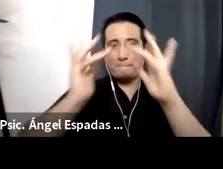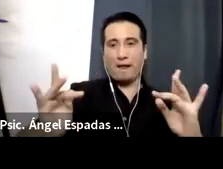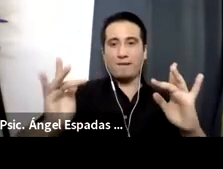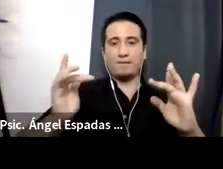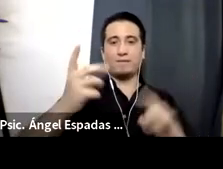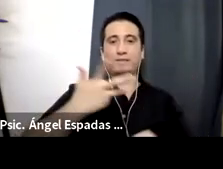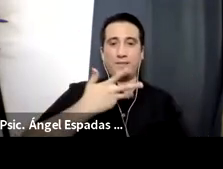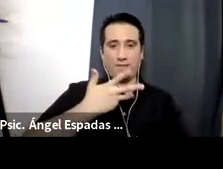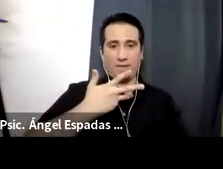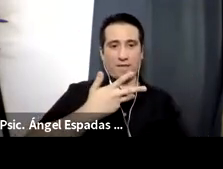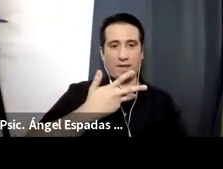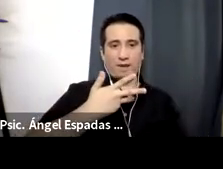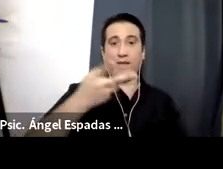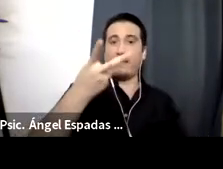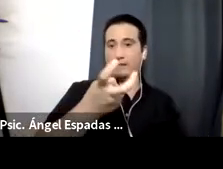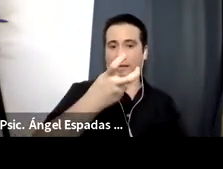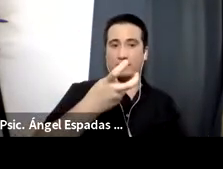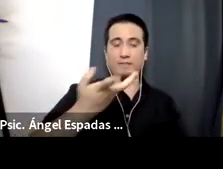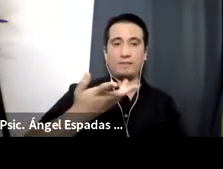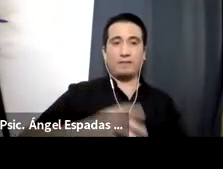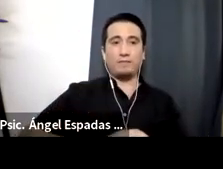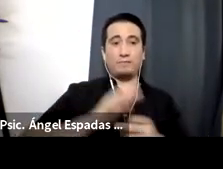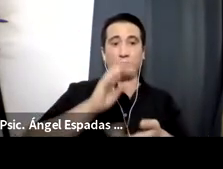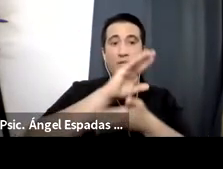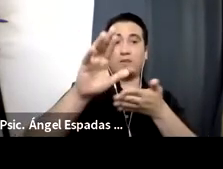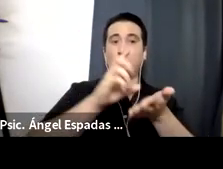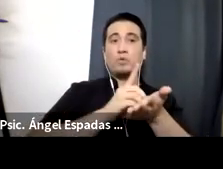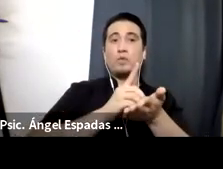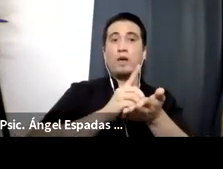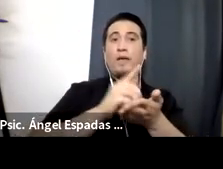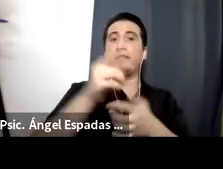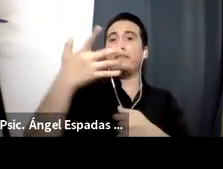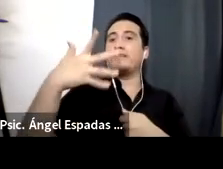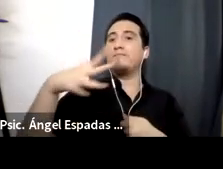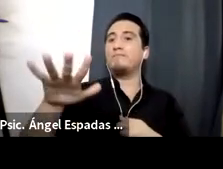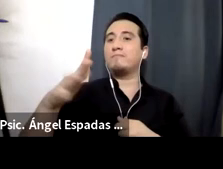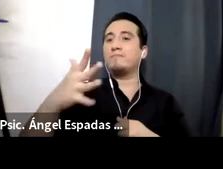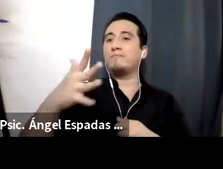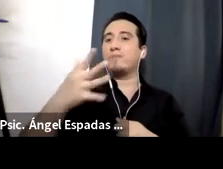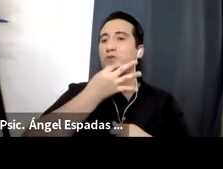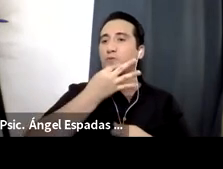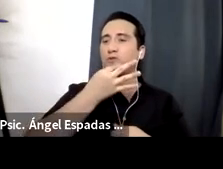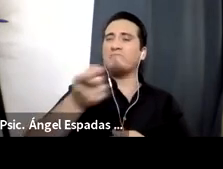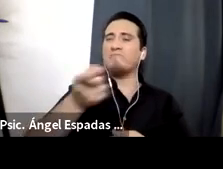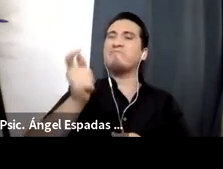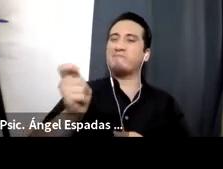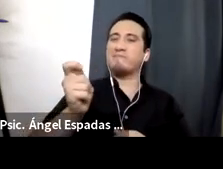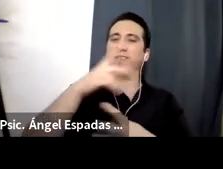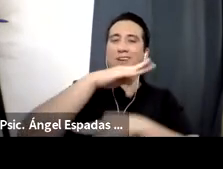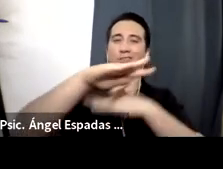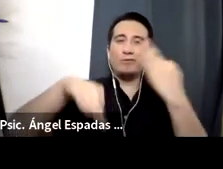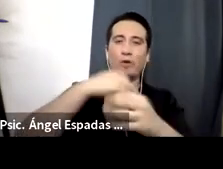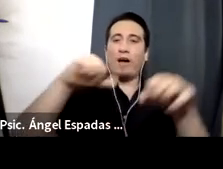tiene este concepto de la ciudad de 15 minutos. ¿Qué significa esto? ¿No? Que todas las